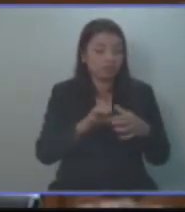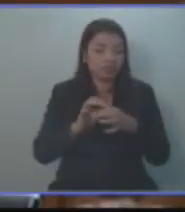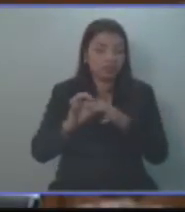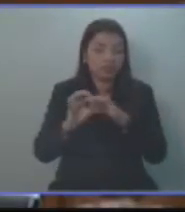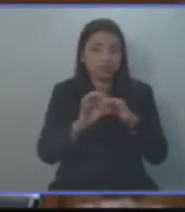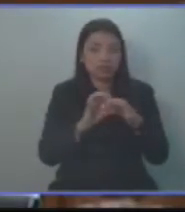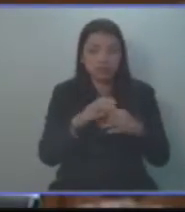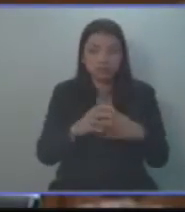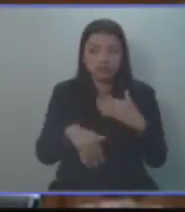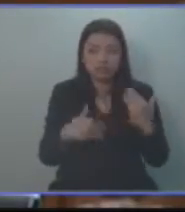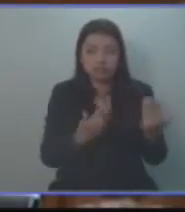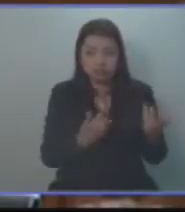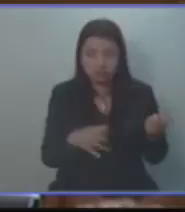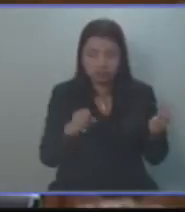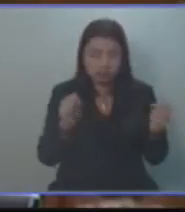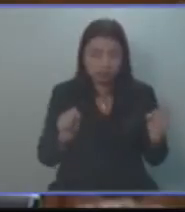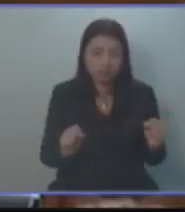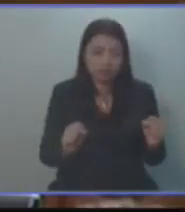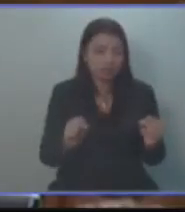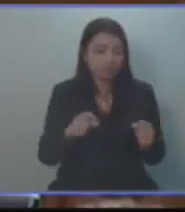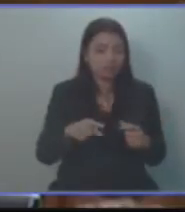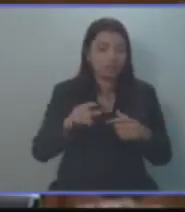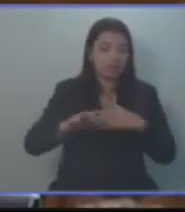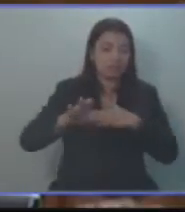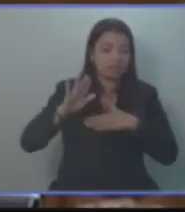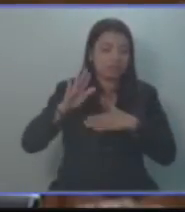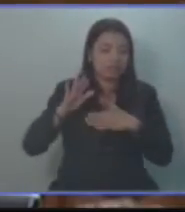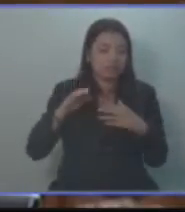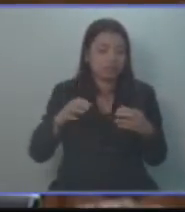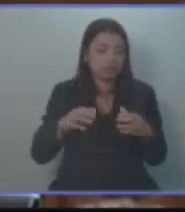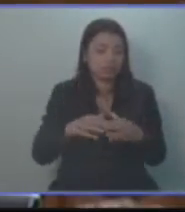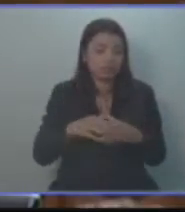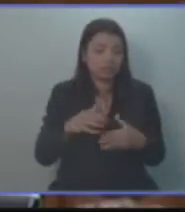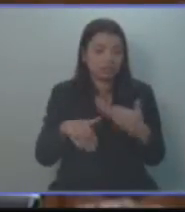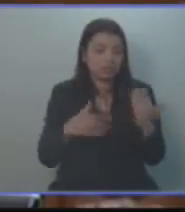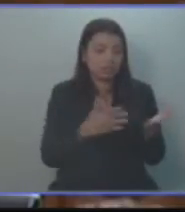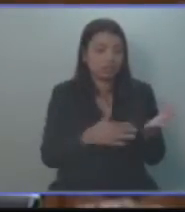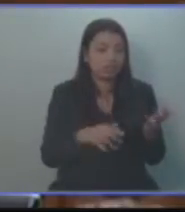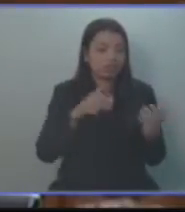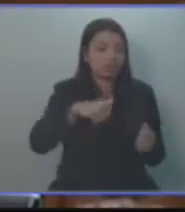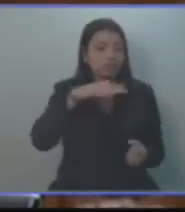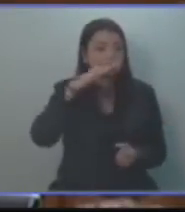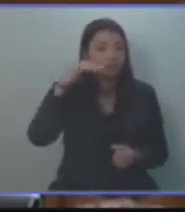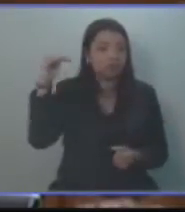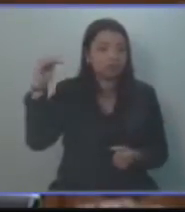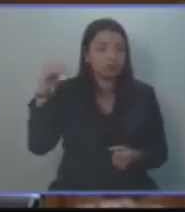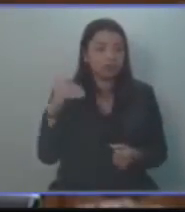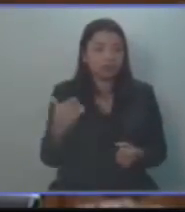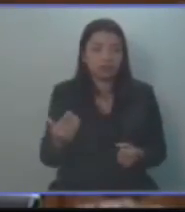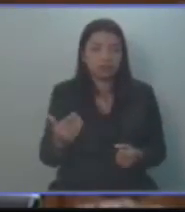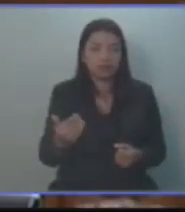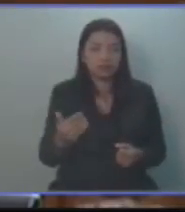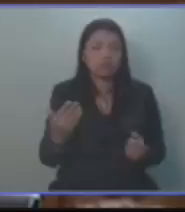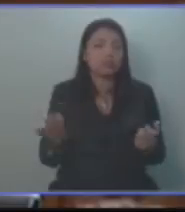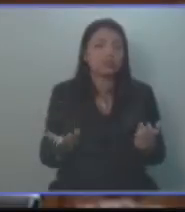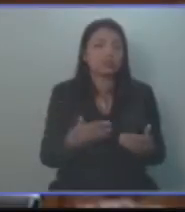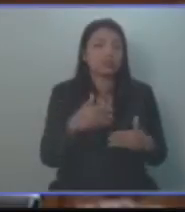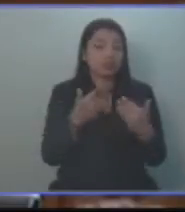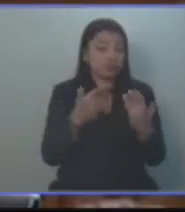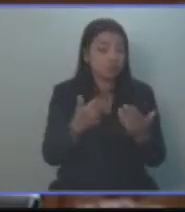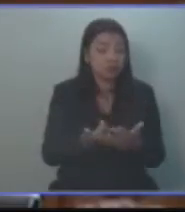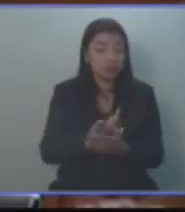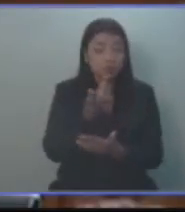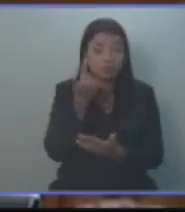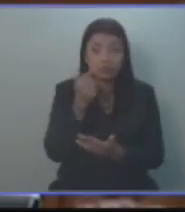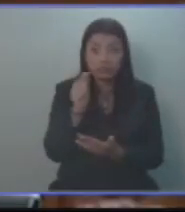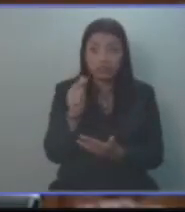campo, deberán cumplir los requisitos exigidos por las leyes relacionadas del país y los especificados por la universidad